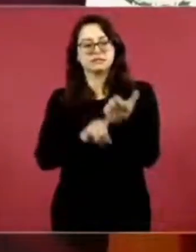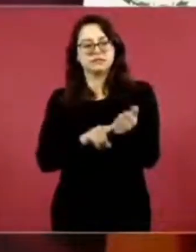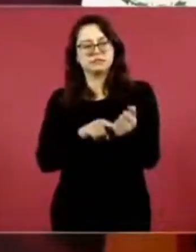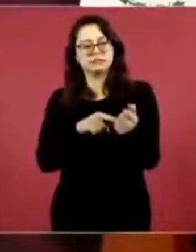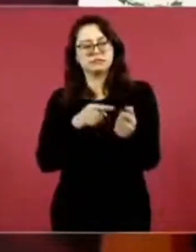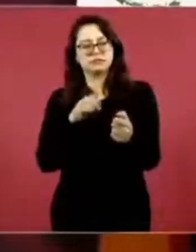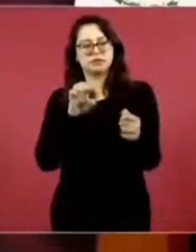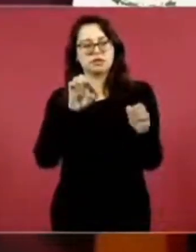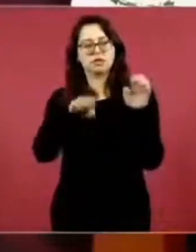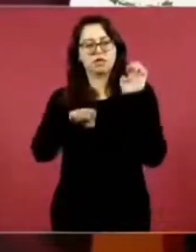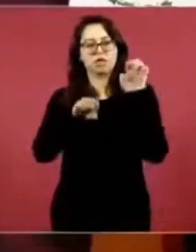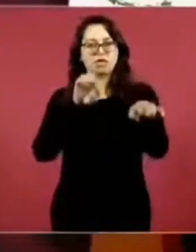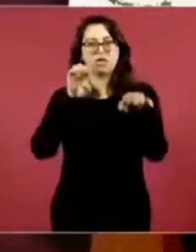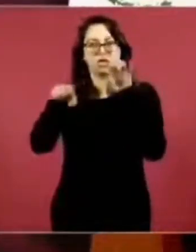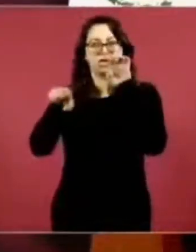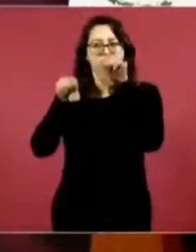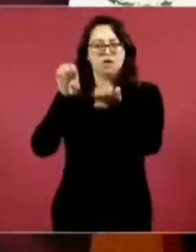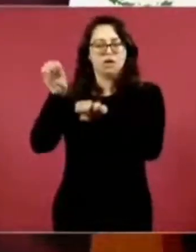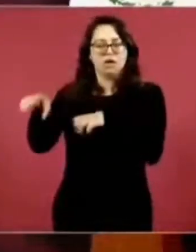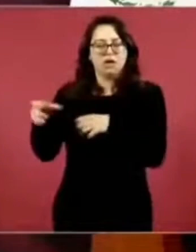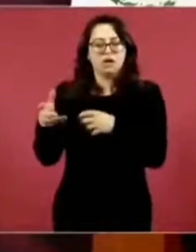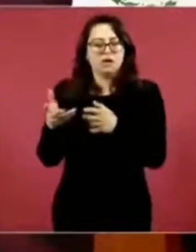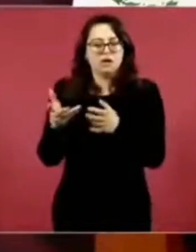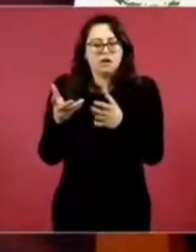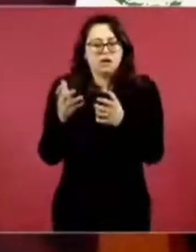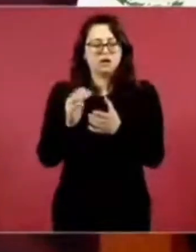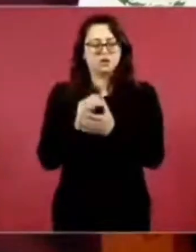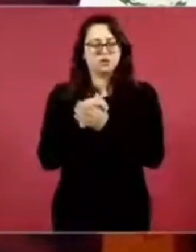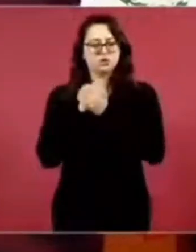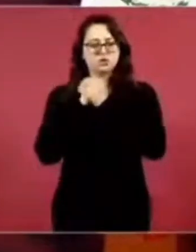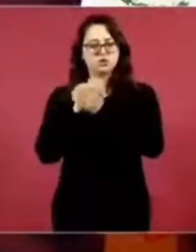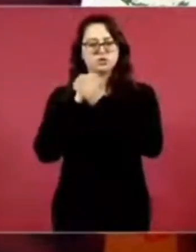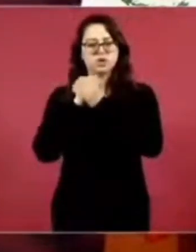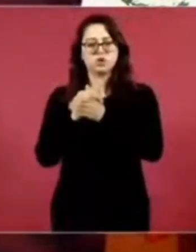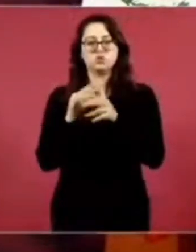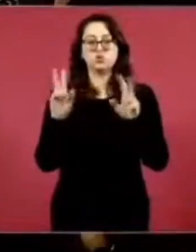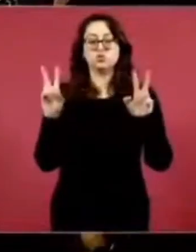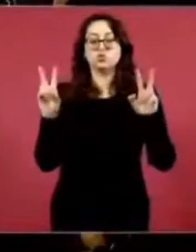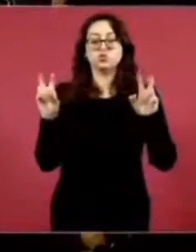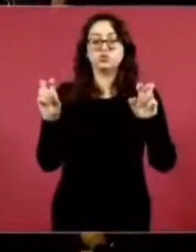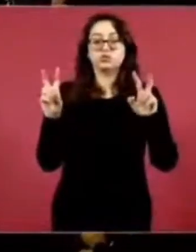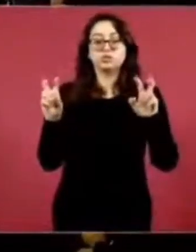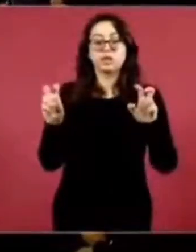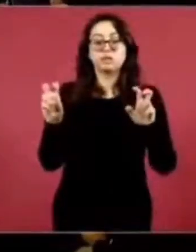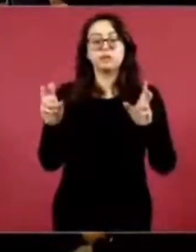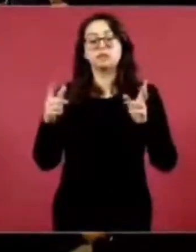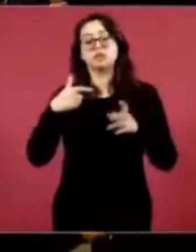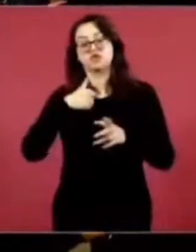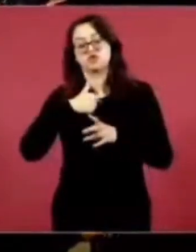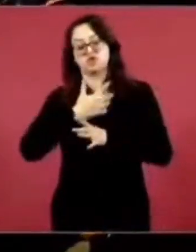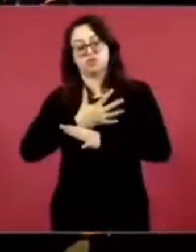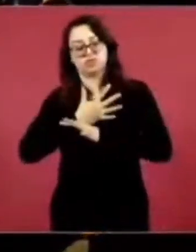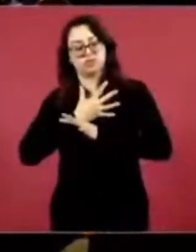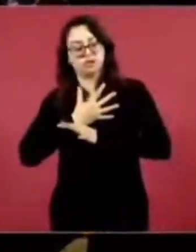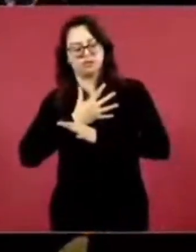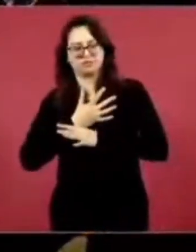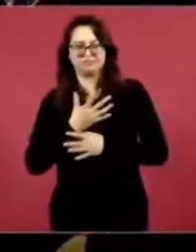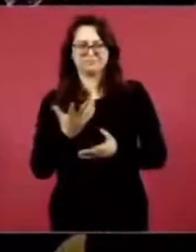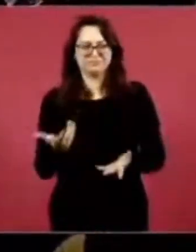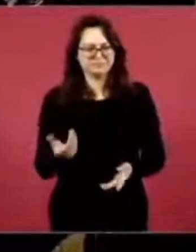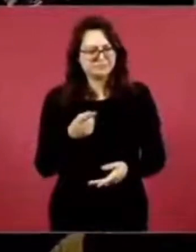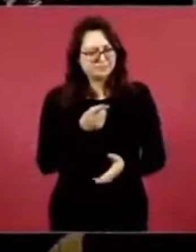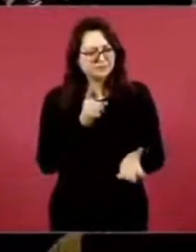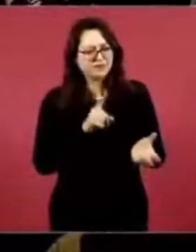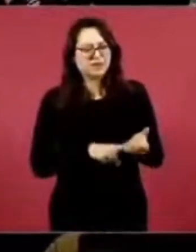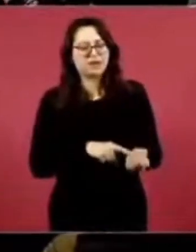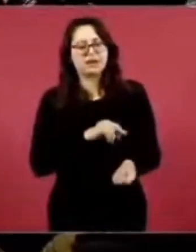engañan ya con la llamada Inteligencia artificial no de